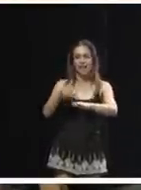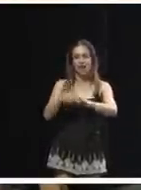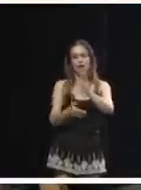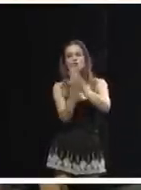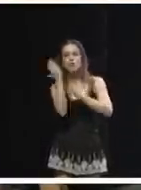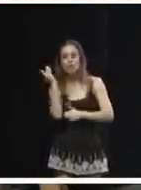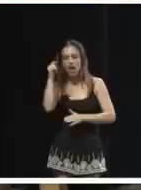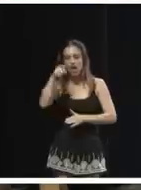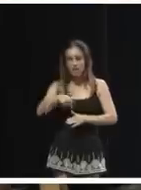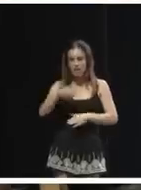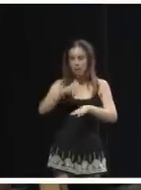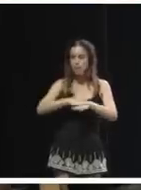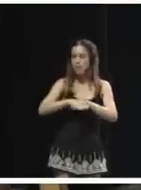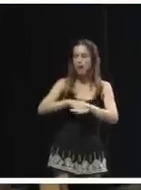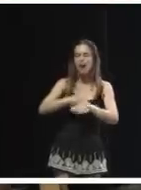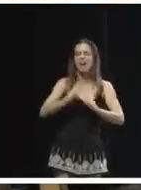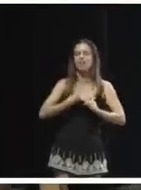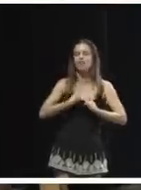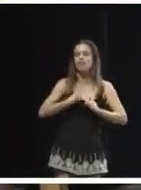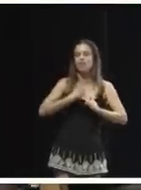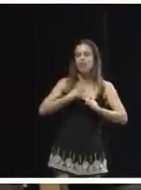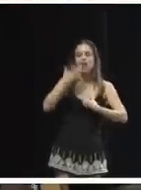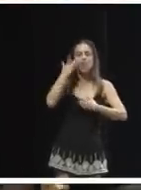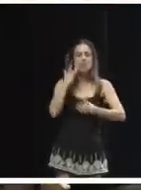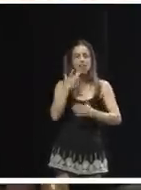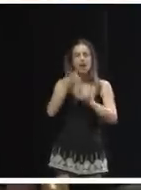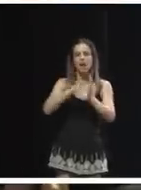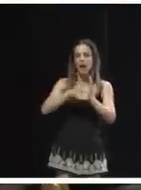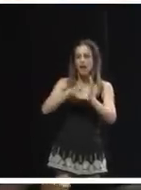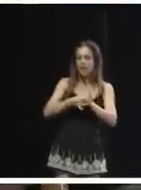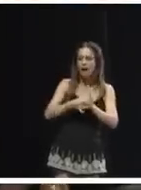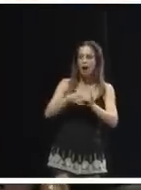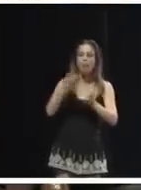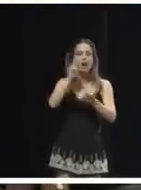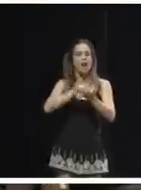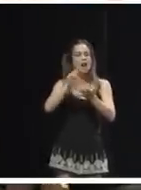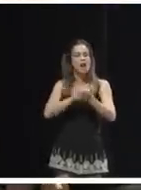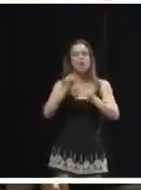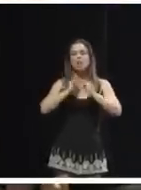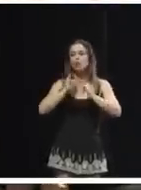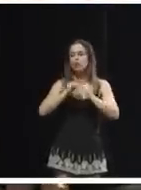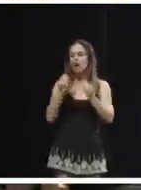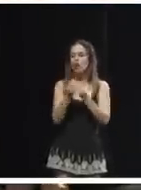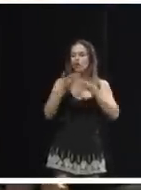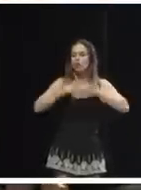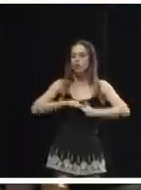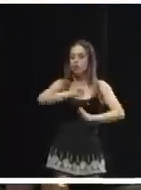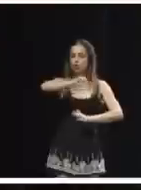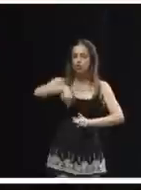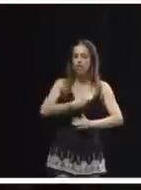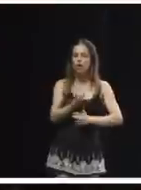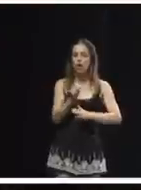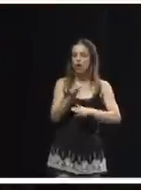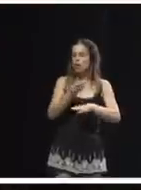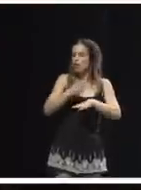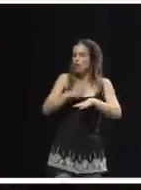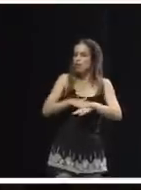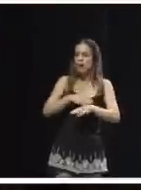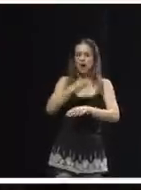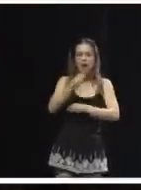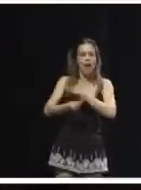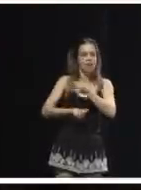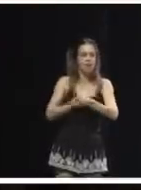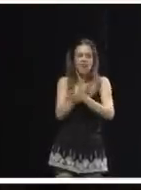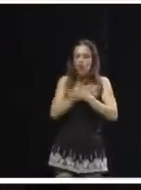con dignidad, para ir a pasear, para leer, para disfrutar de nuestros hijos o para lo que nos dé exactamente la